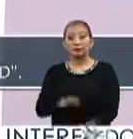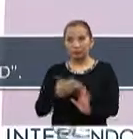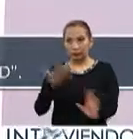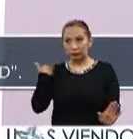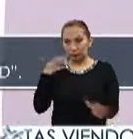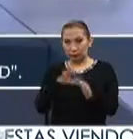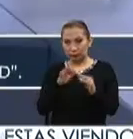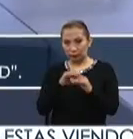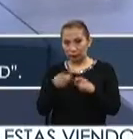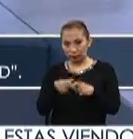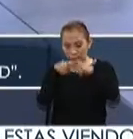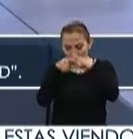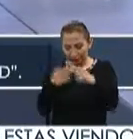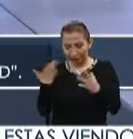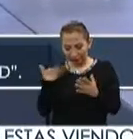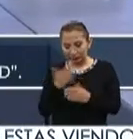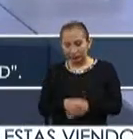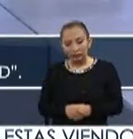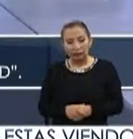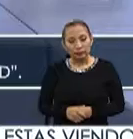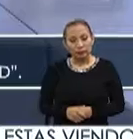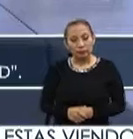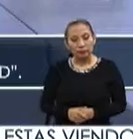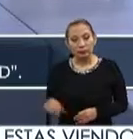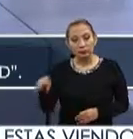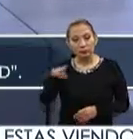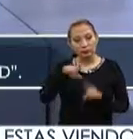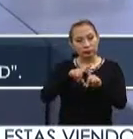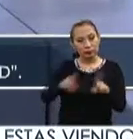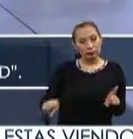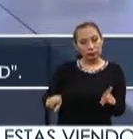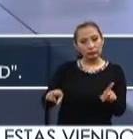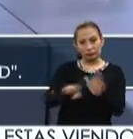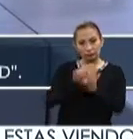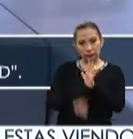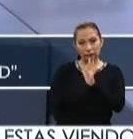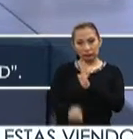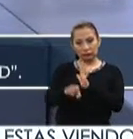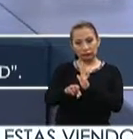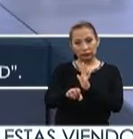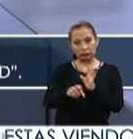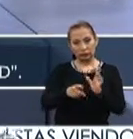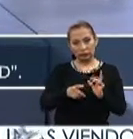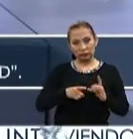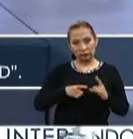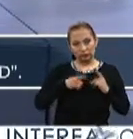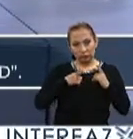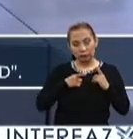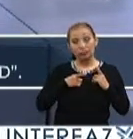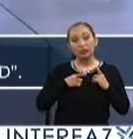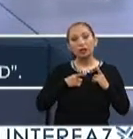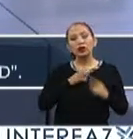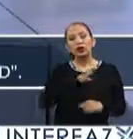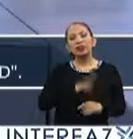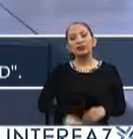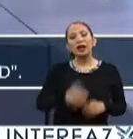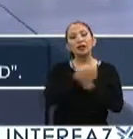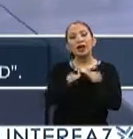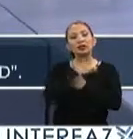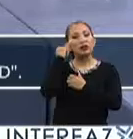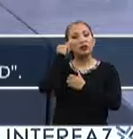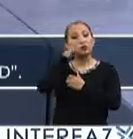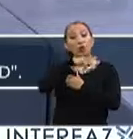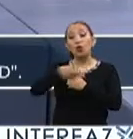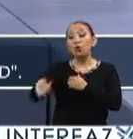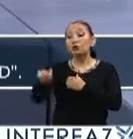Platicábamos en el corte, doctora, que la diferencia con, por ejemplo, la Dirección General de Educación Indígena es que ustedes se enfocan a todos los